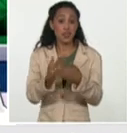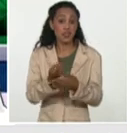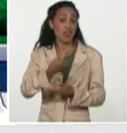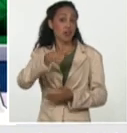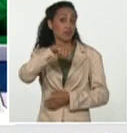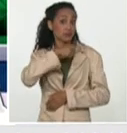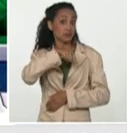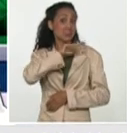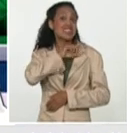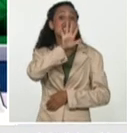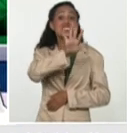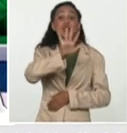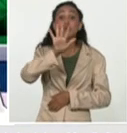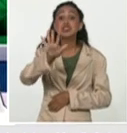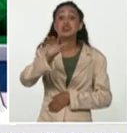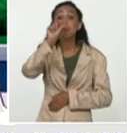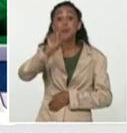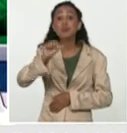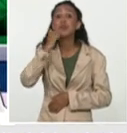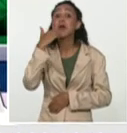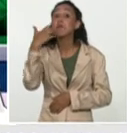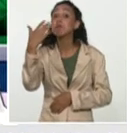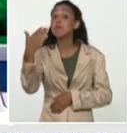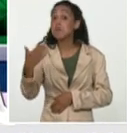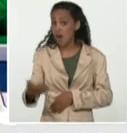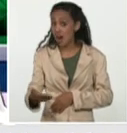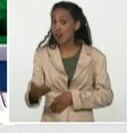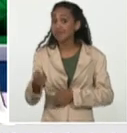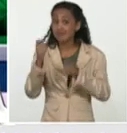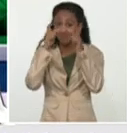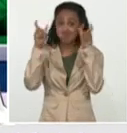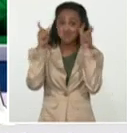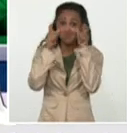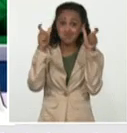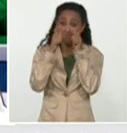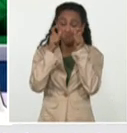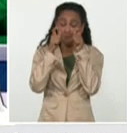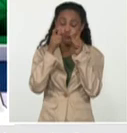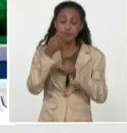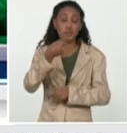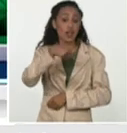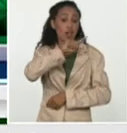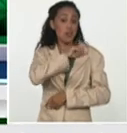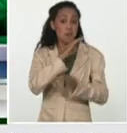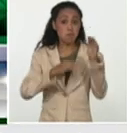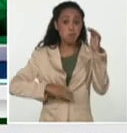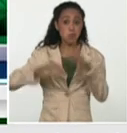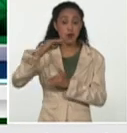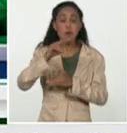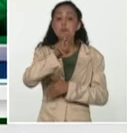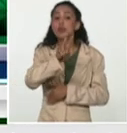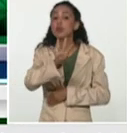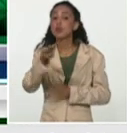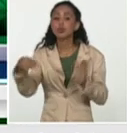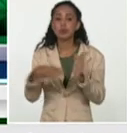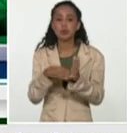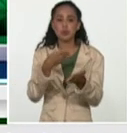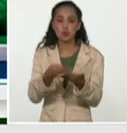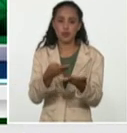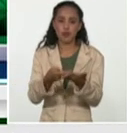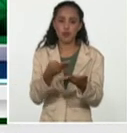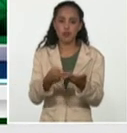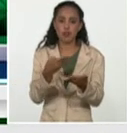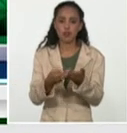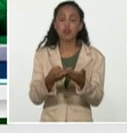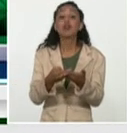anterior. Ayer se supera la cifra de 24.000 muestras para el diagnóstico de la